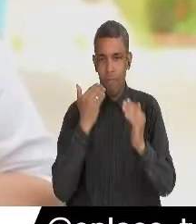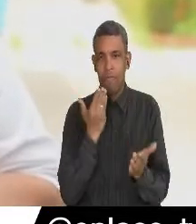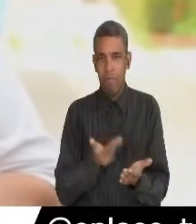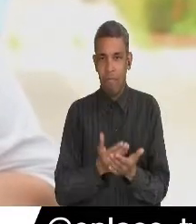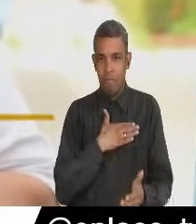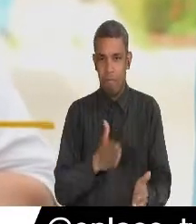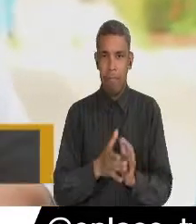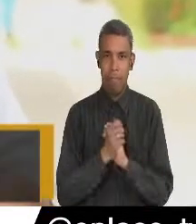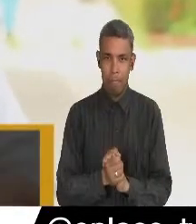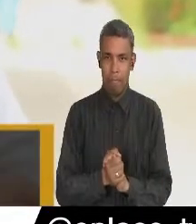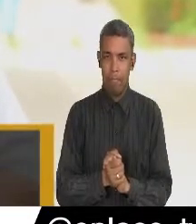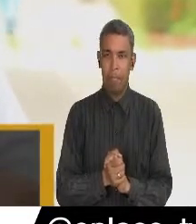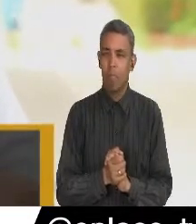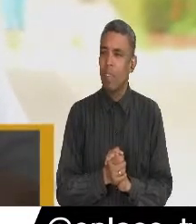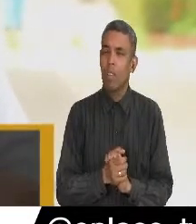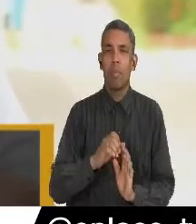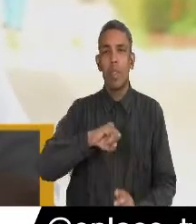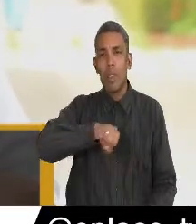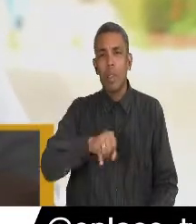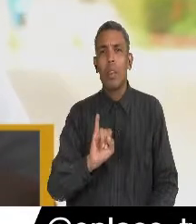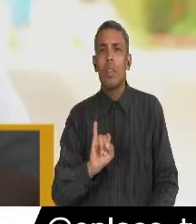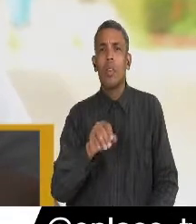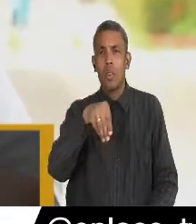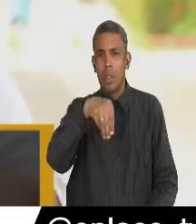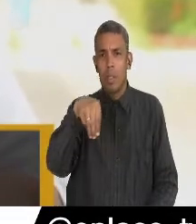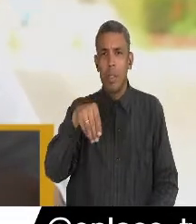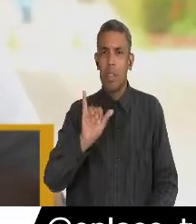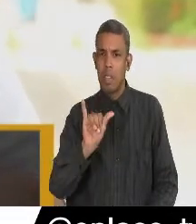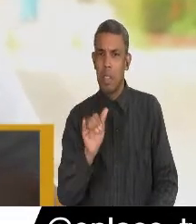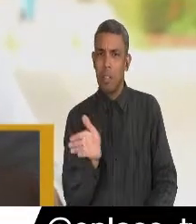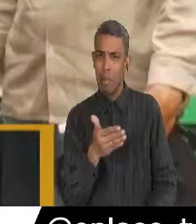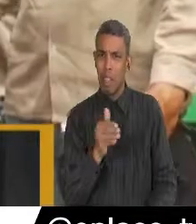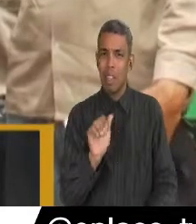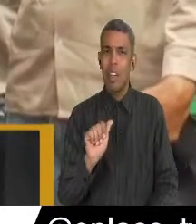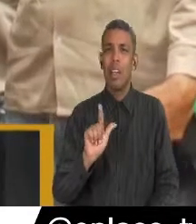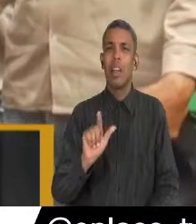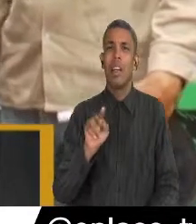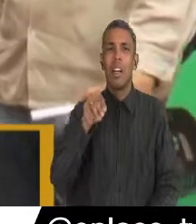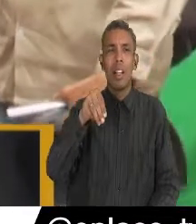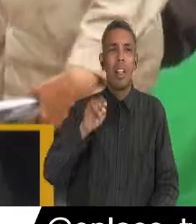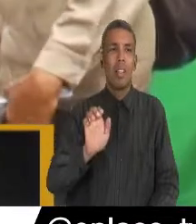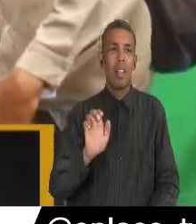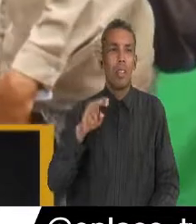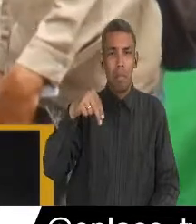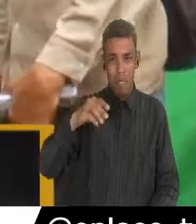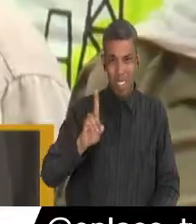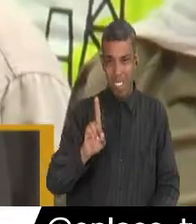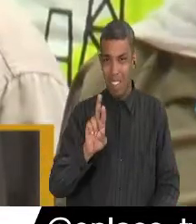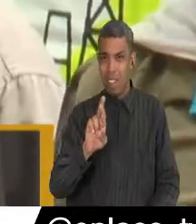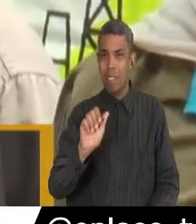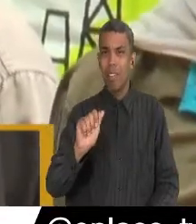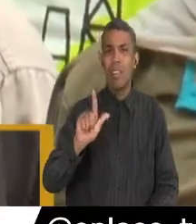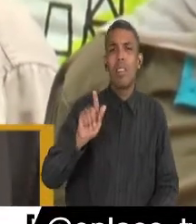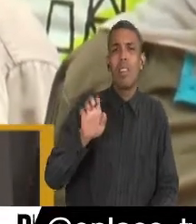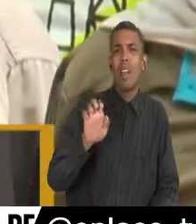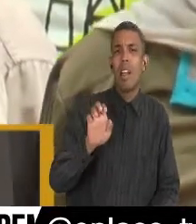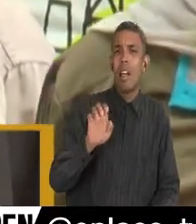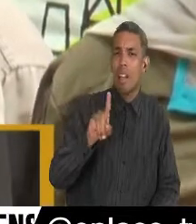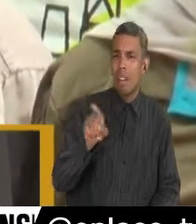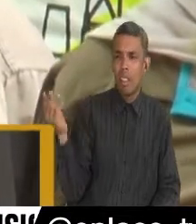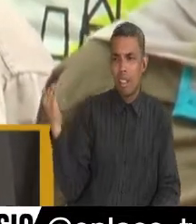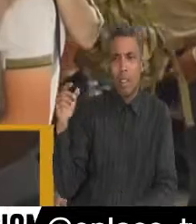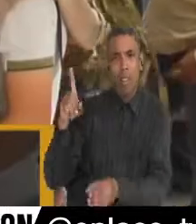Enlace Televisión, Jimmy Almendral es un padre de familia, trabajador de la firma Mota Engil, ha llegado para pedir, a raíz de la parálisis